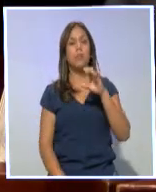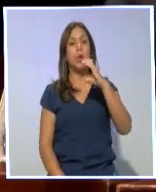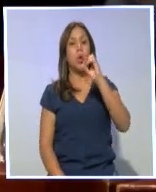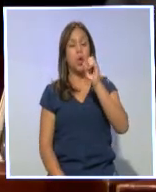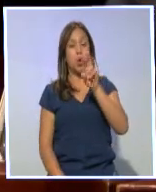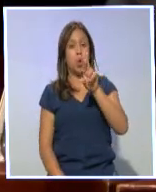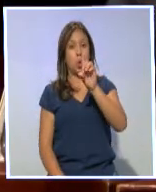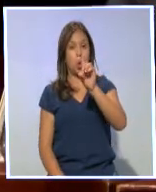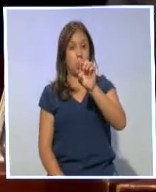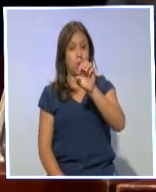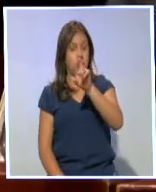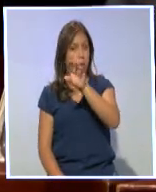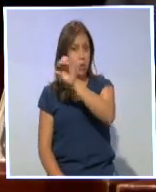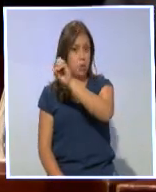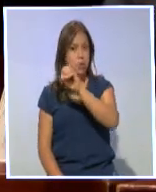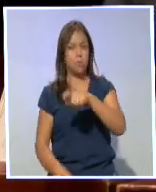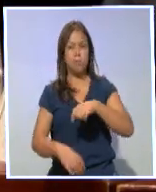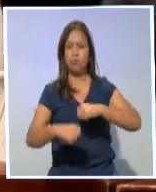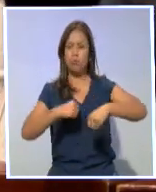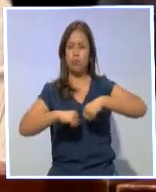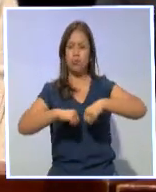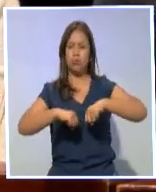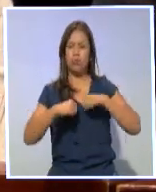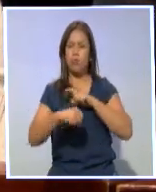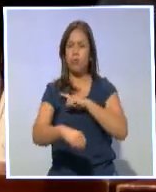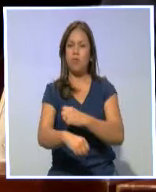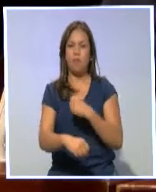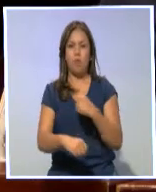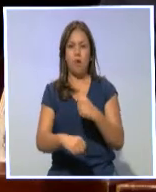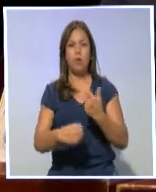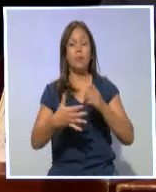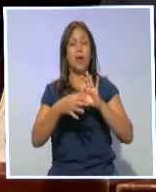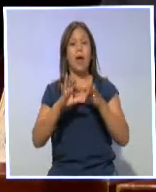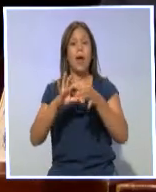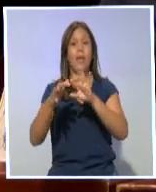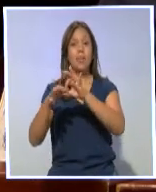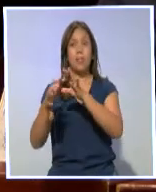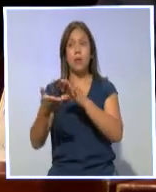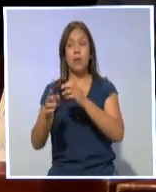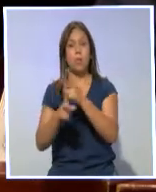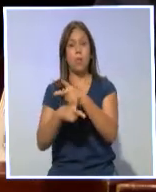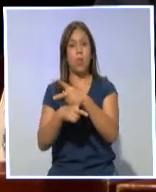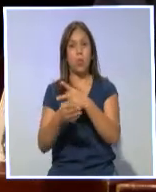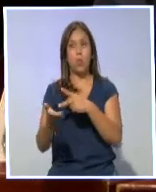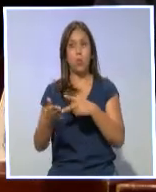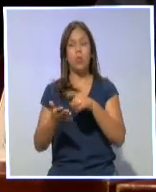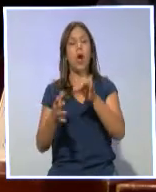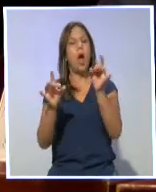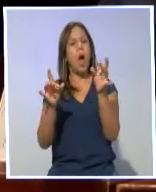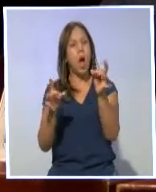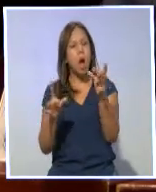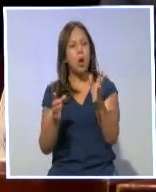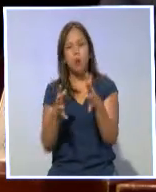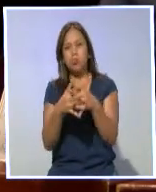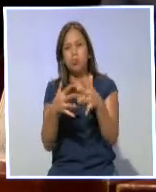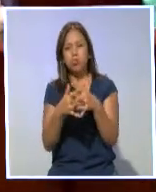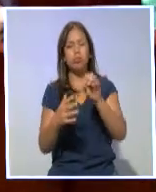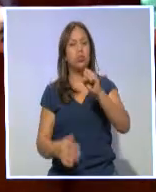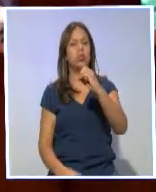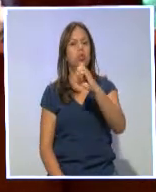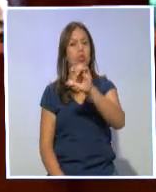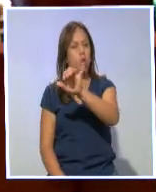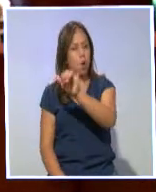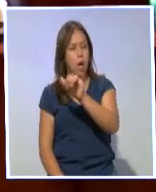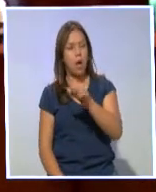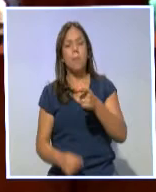Cordero, explique las medidas para fortalecer y mejorar la cadena de comercialización de productos como el arroz, banano, soya y maíz.